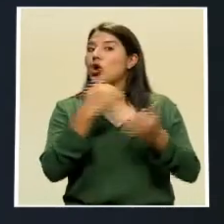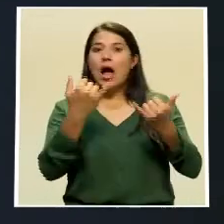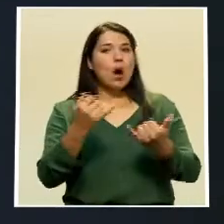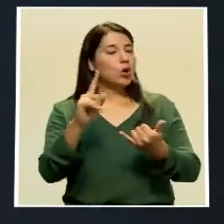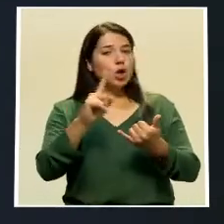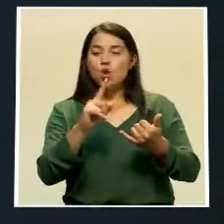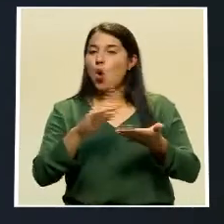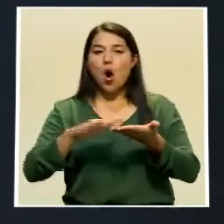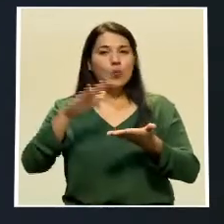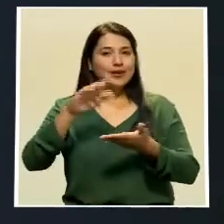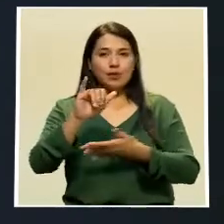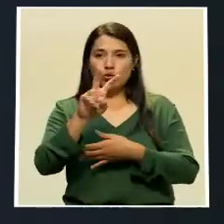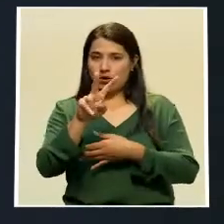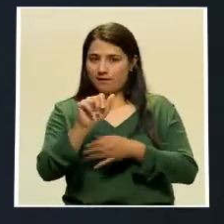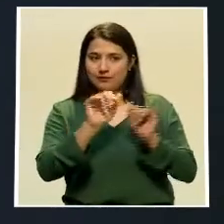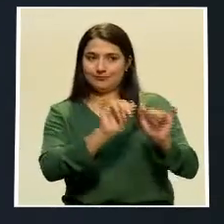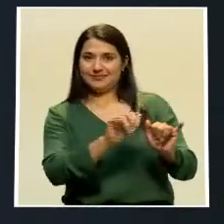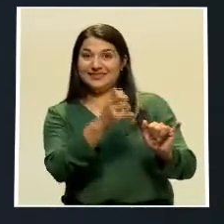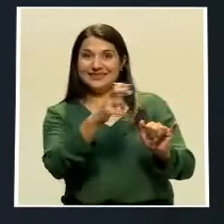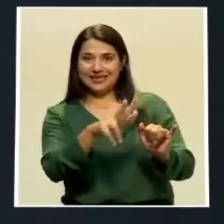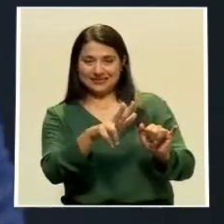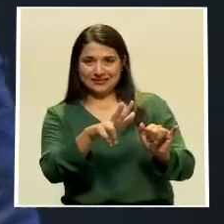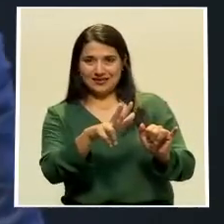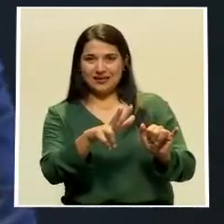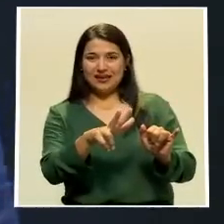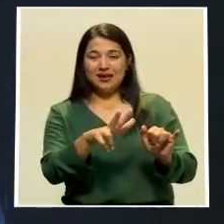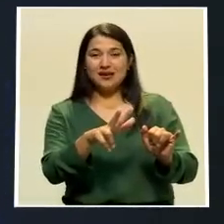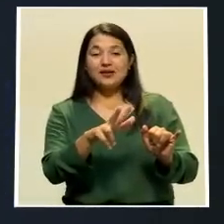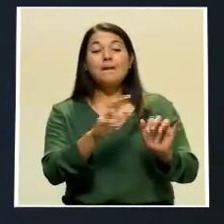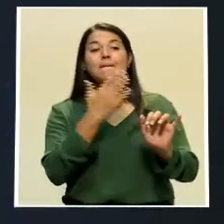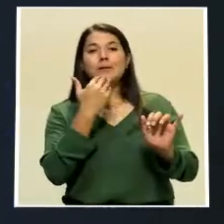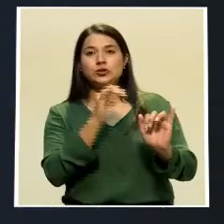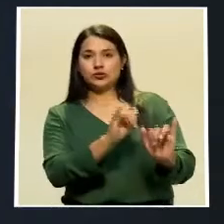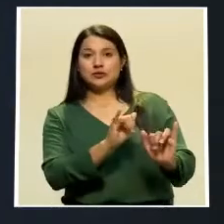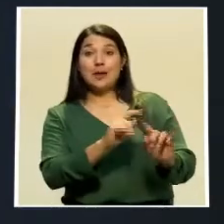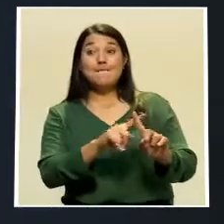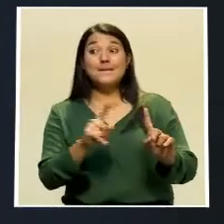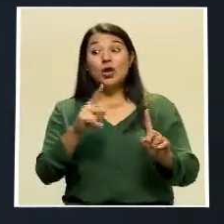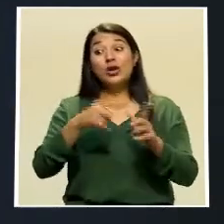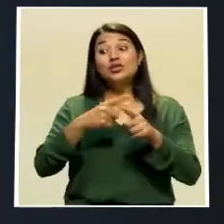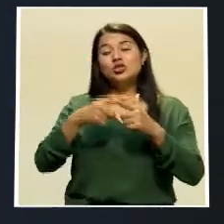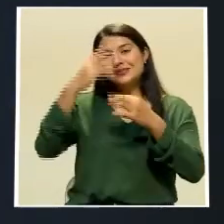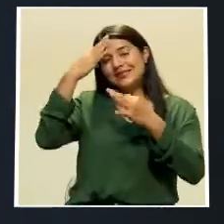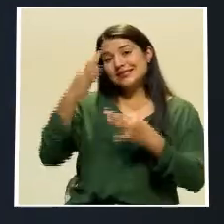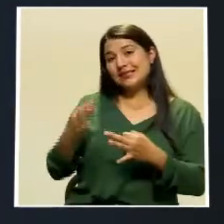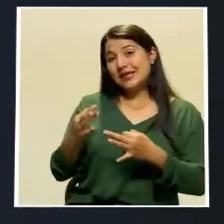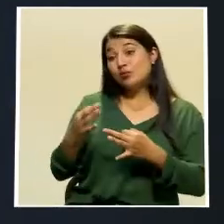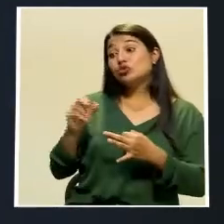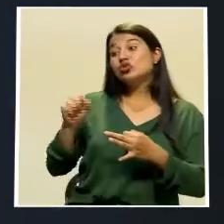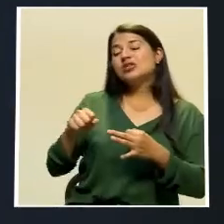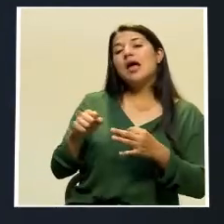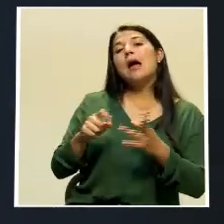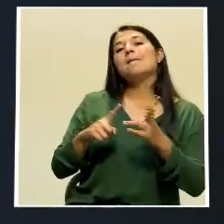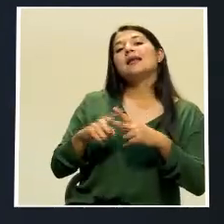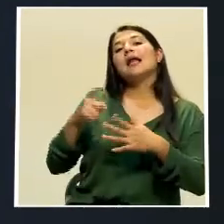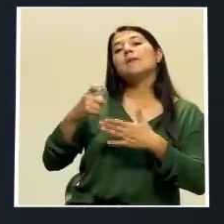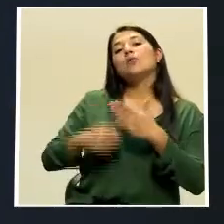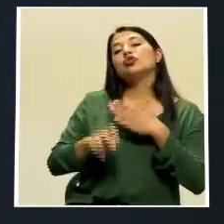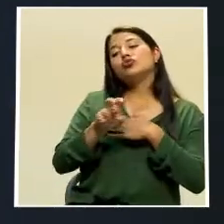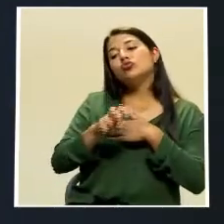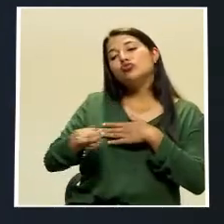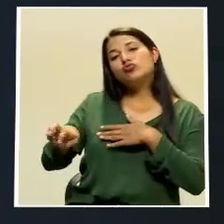impuesto donde, por ejemplo, si ustedes mueven 300,000 colones